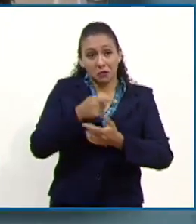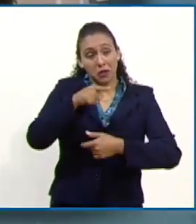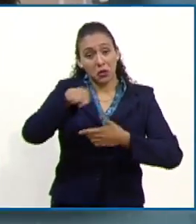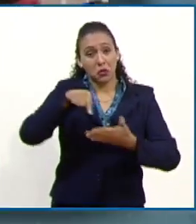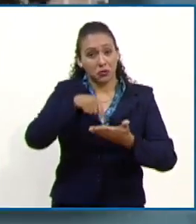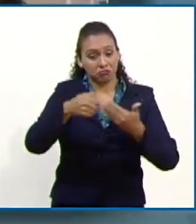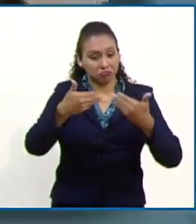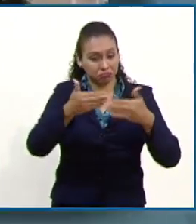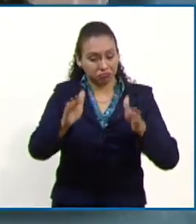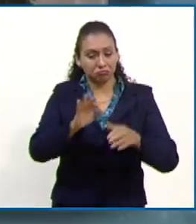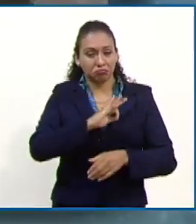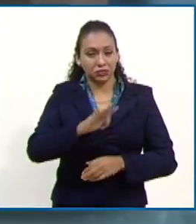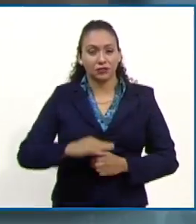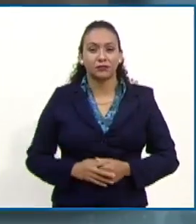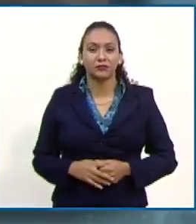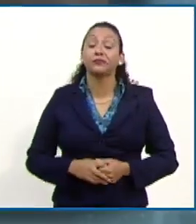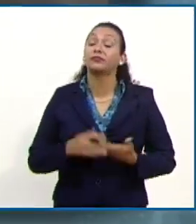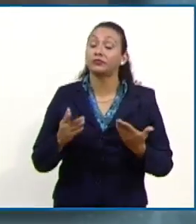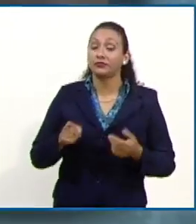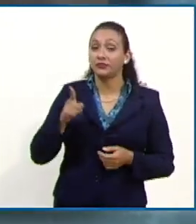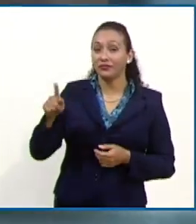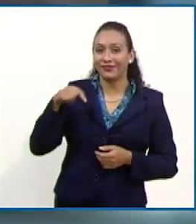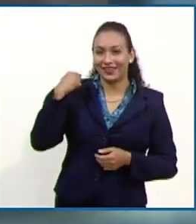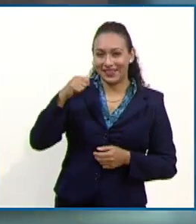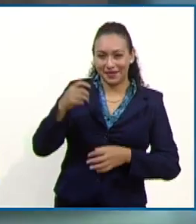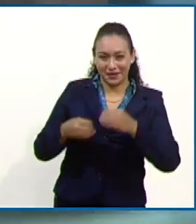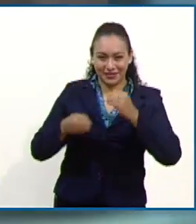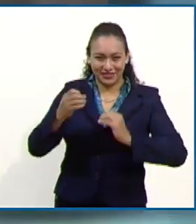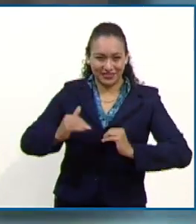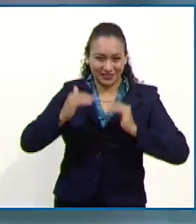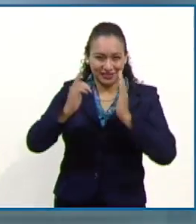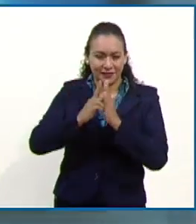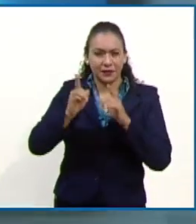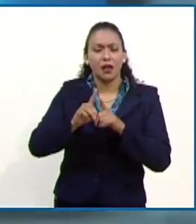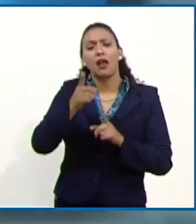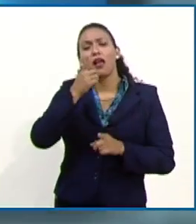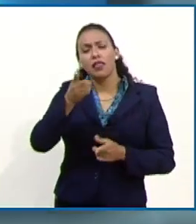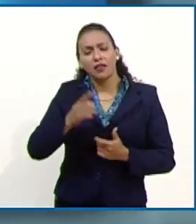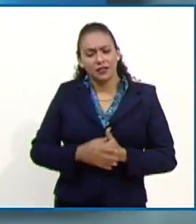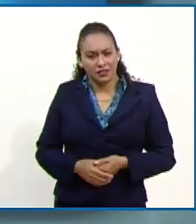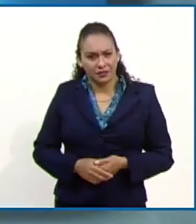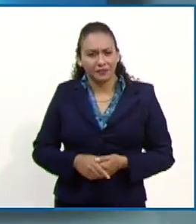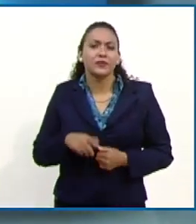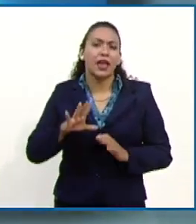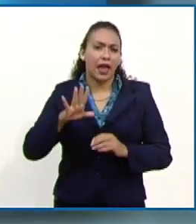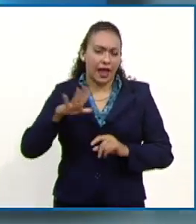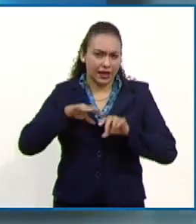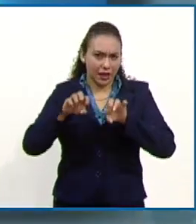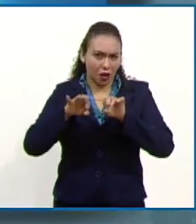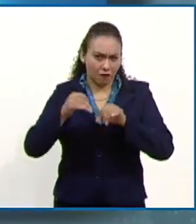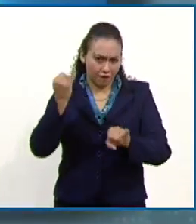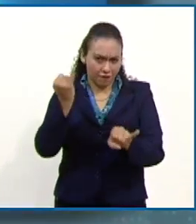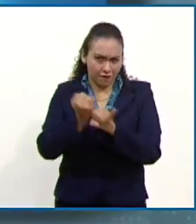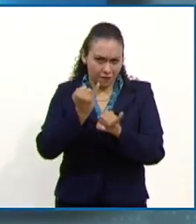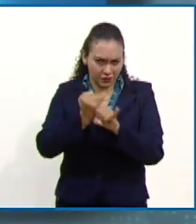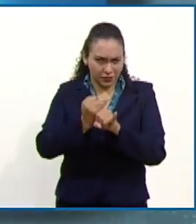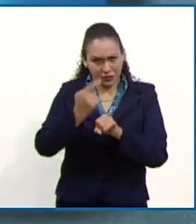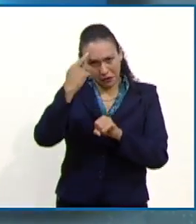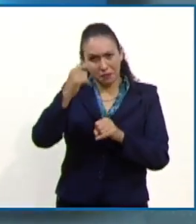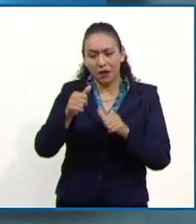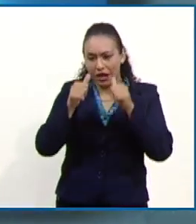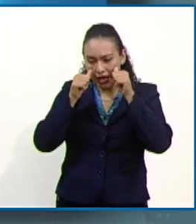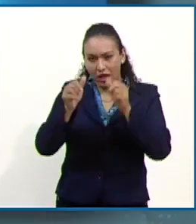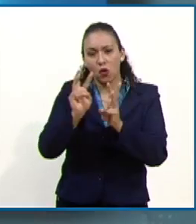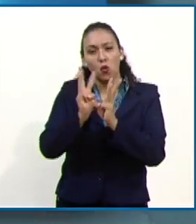El Tribunal Superior de Justicia de Tabasco pone a disposición de las y los justiciables la oficina virtual de atención ciudadana a través